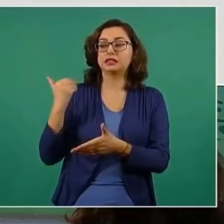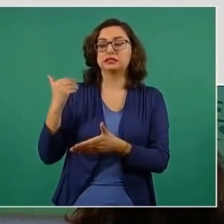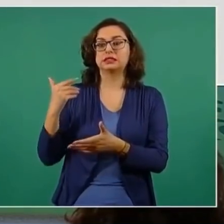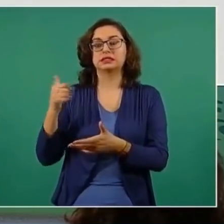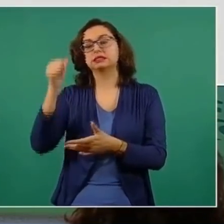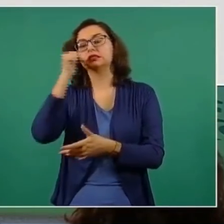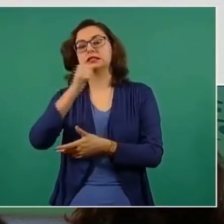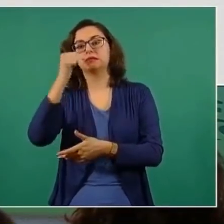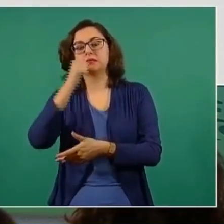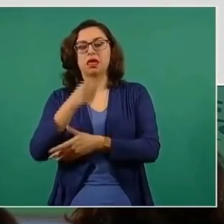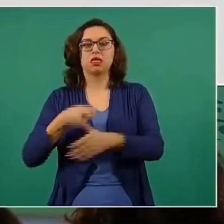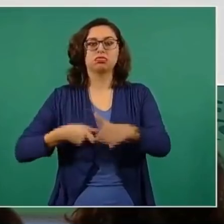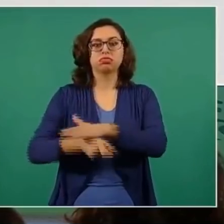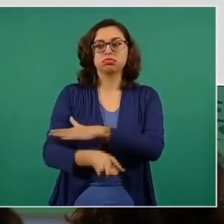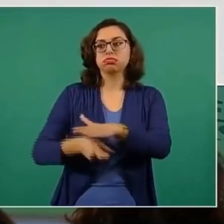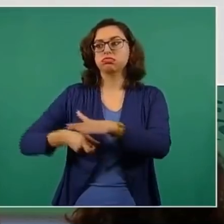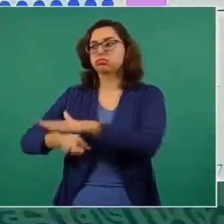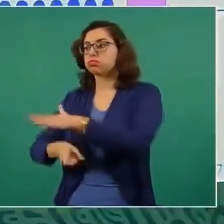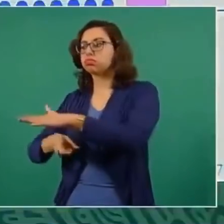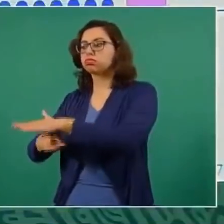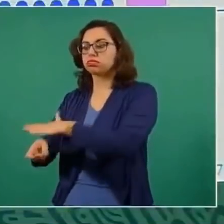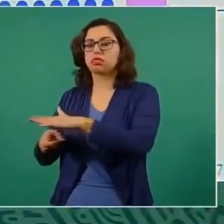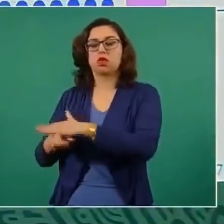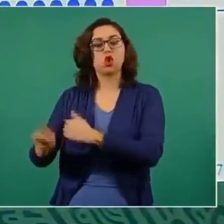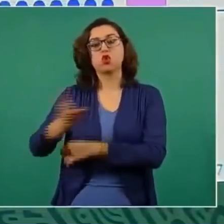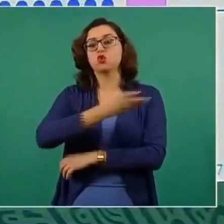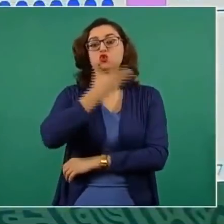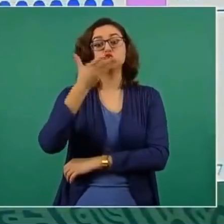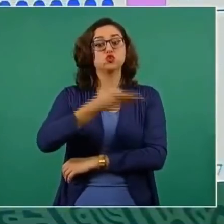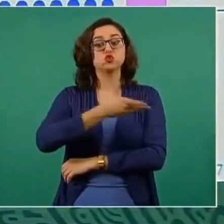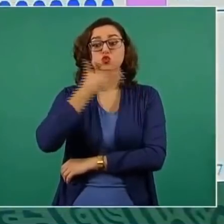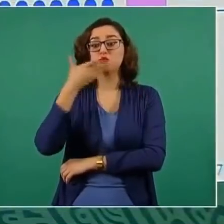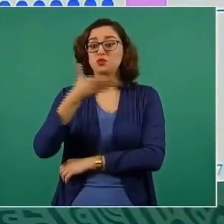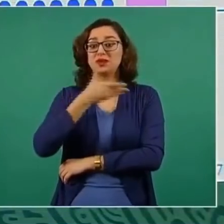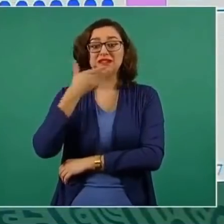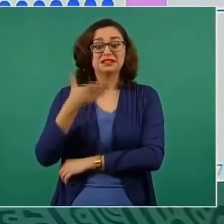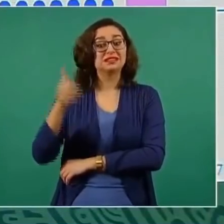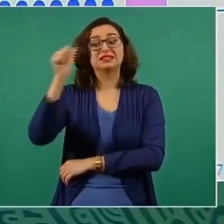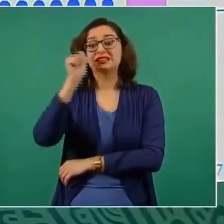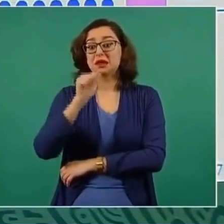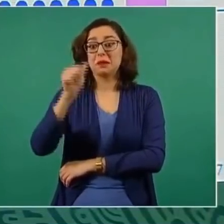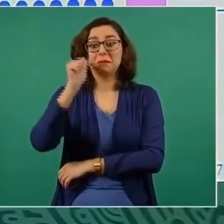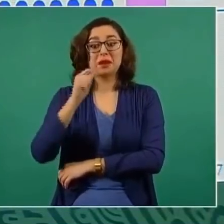Para que aprobaran el presupuesto había que darles dinero